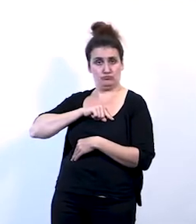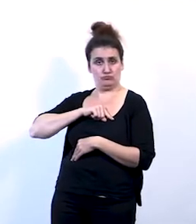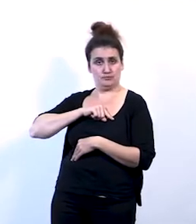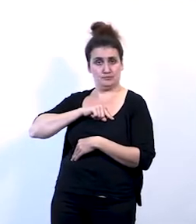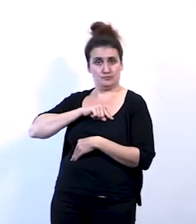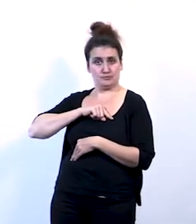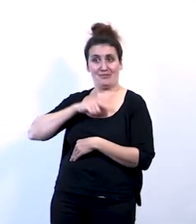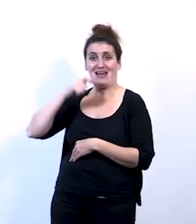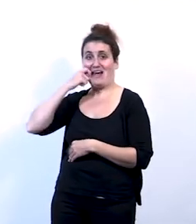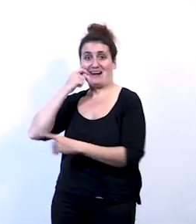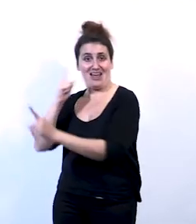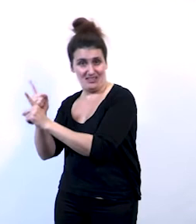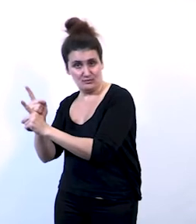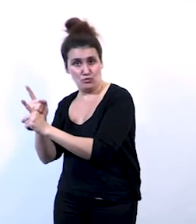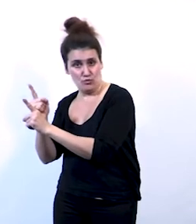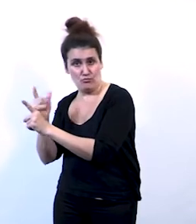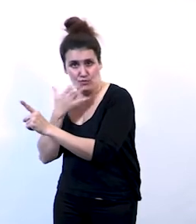el racismo en